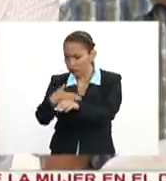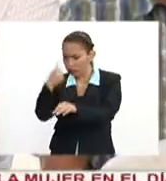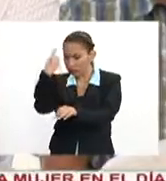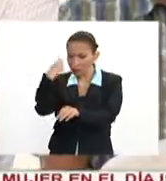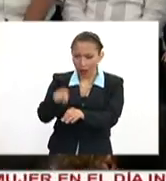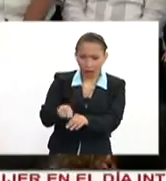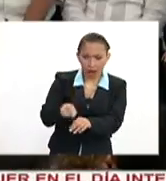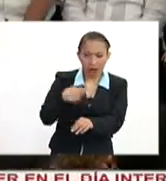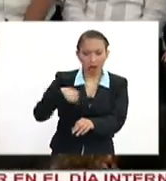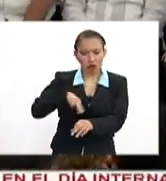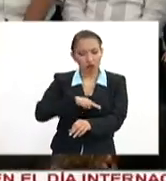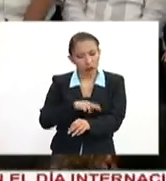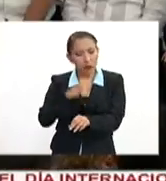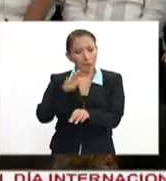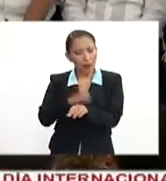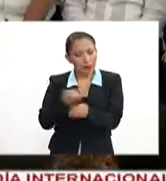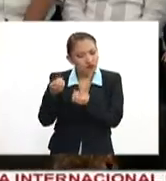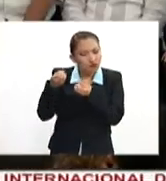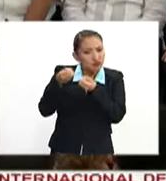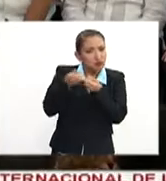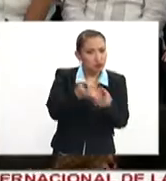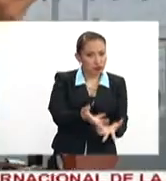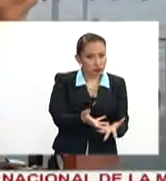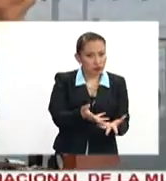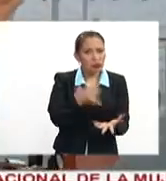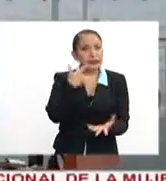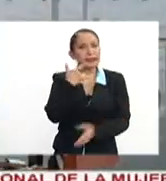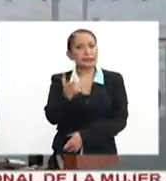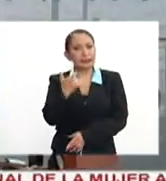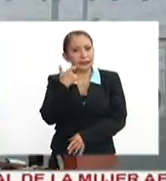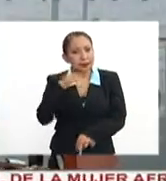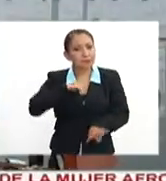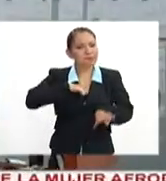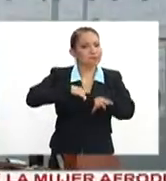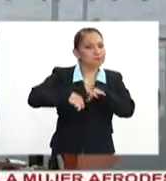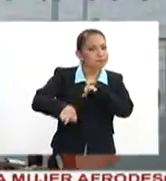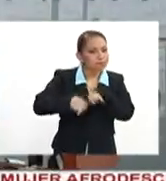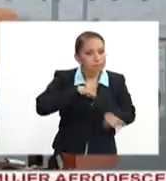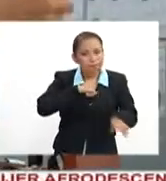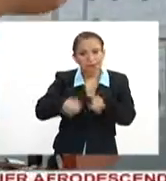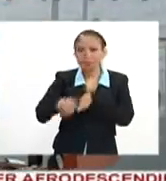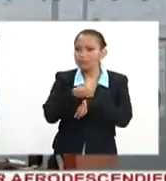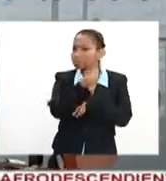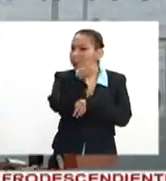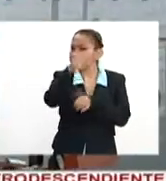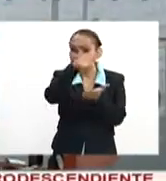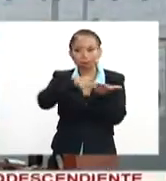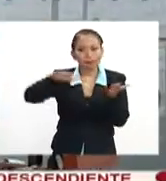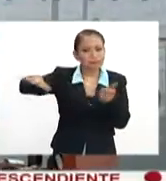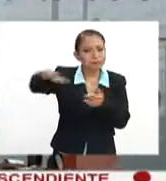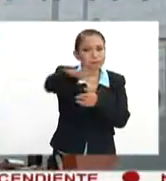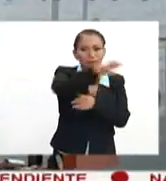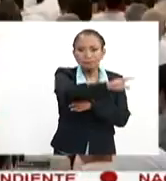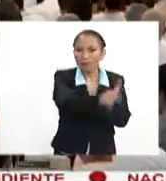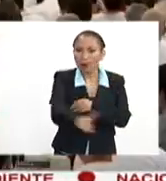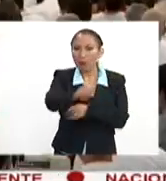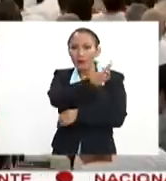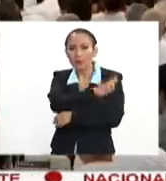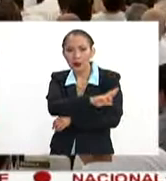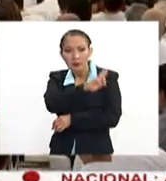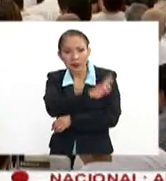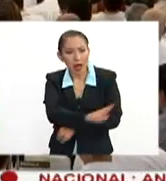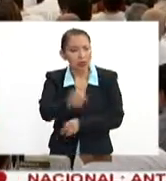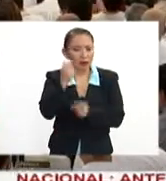dar nuestra mayor aportación, nuestro esfuerzo, nuestro trabajo en cualquier espacio de actuación pública,